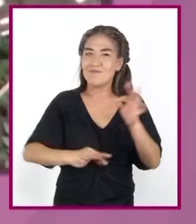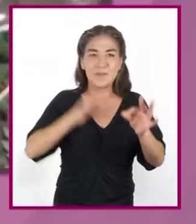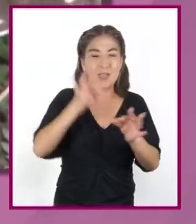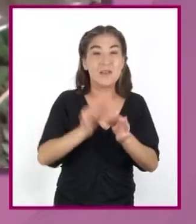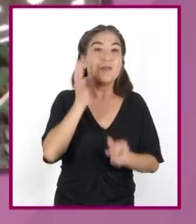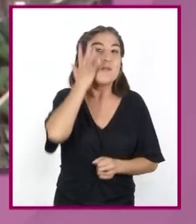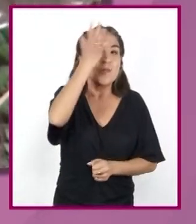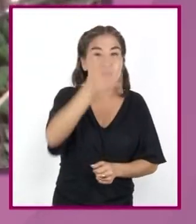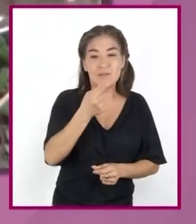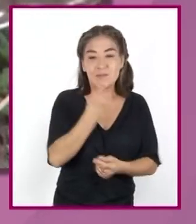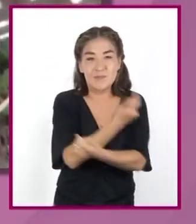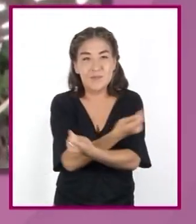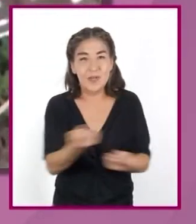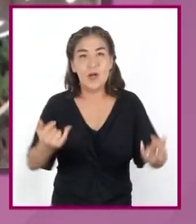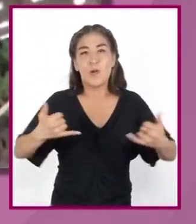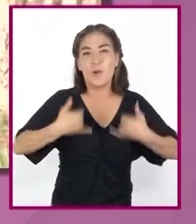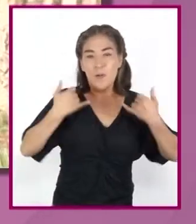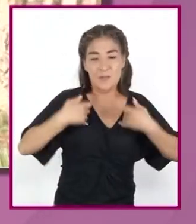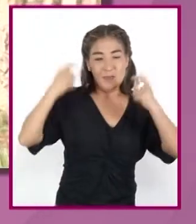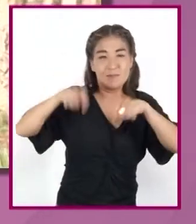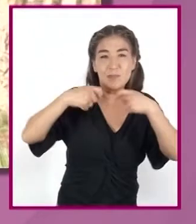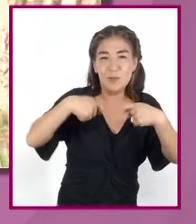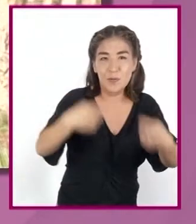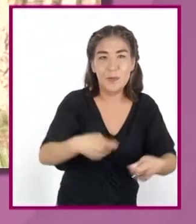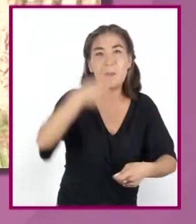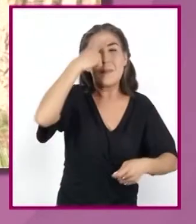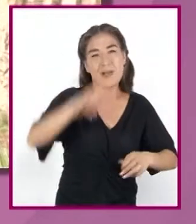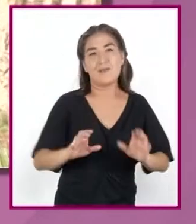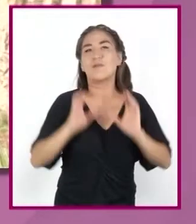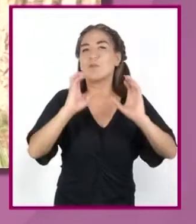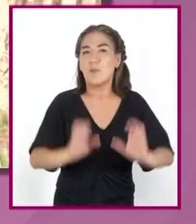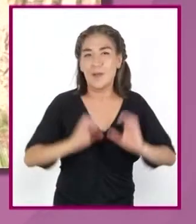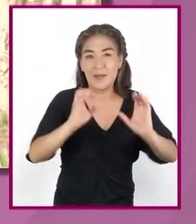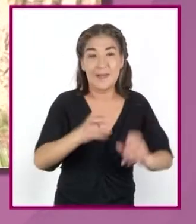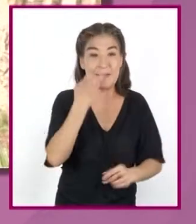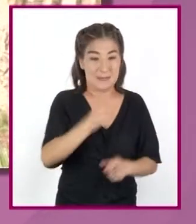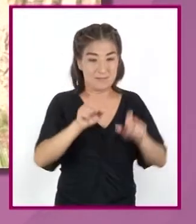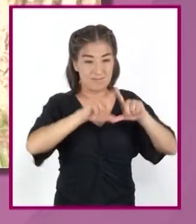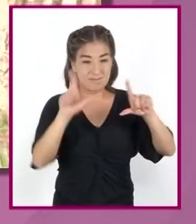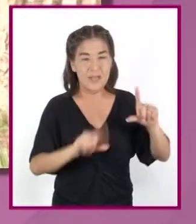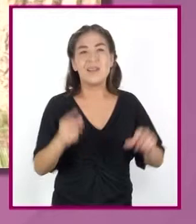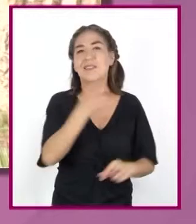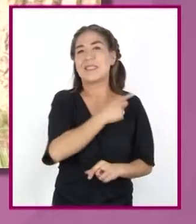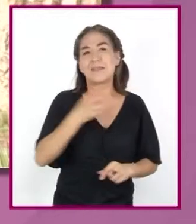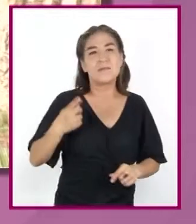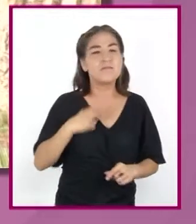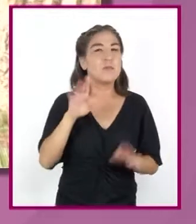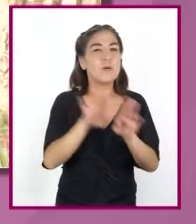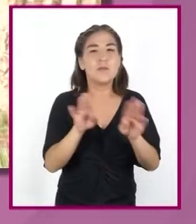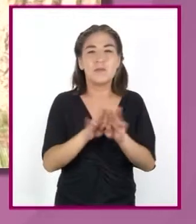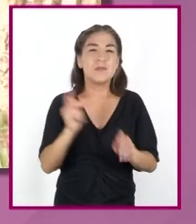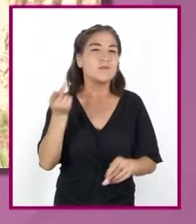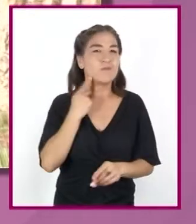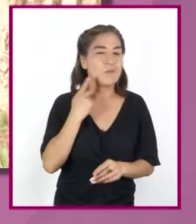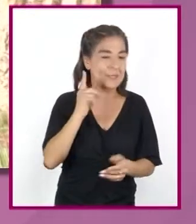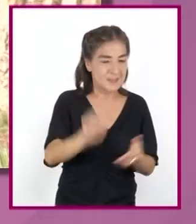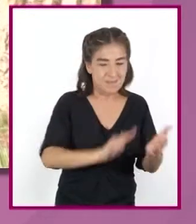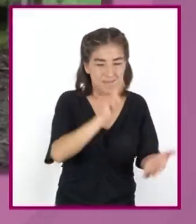generaciones futuras y con el planeta entero. Para su salvaguarda, el país requiere de políticas nacionales de uso